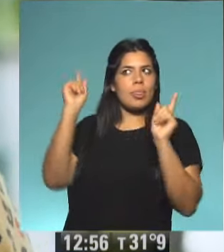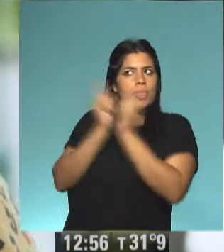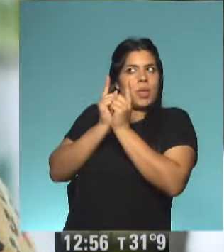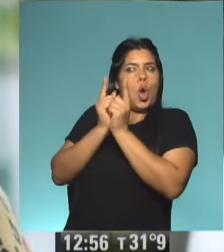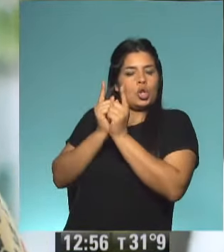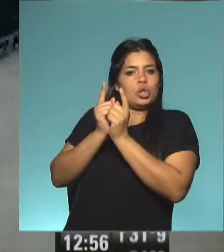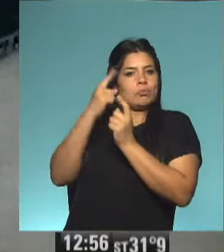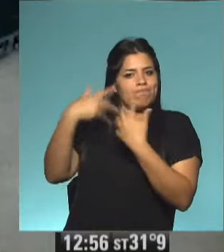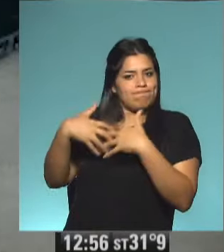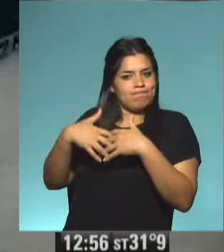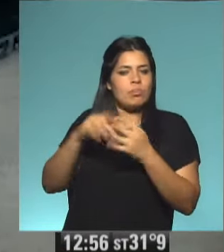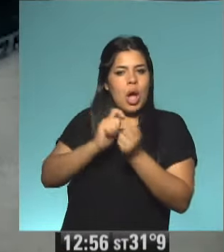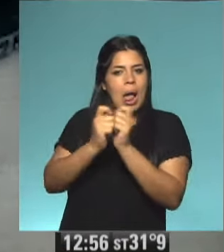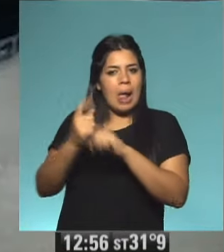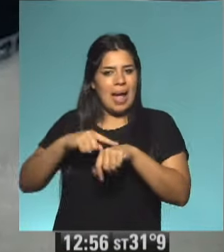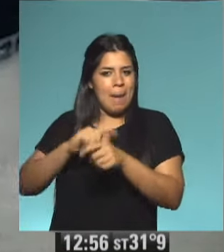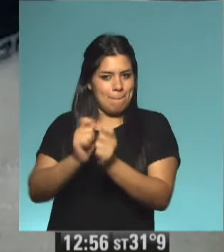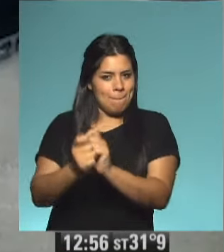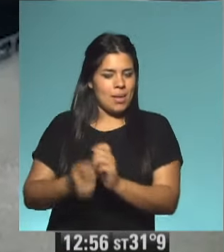tiempo.